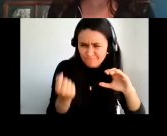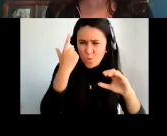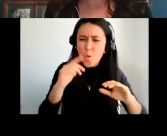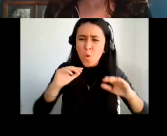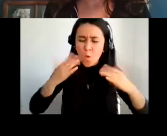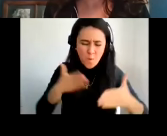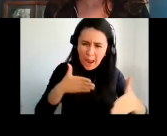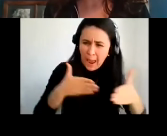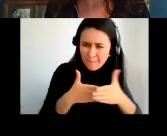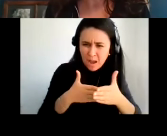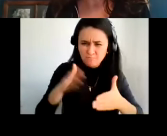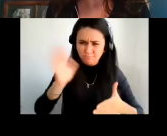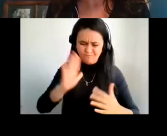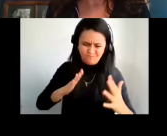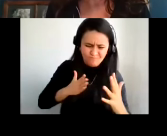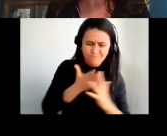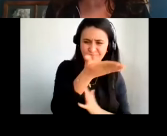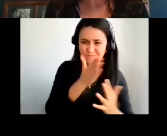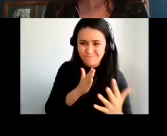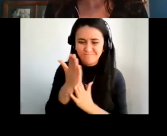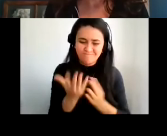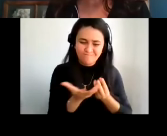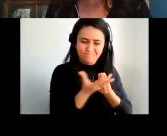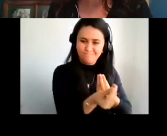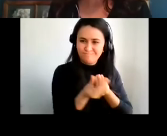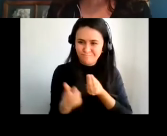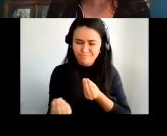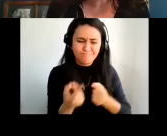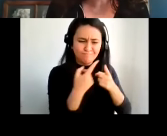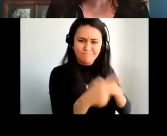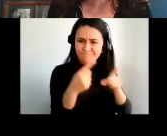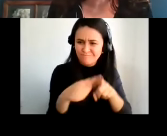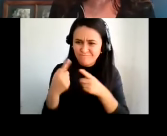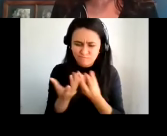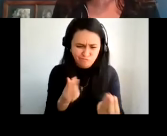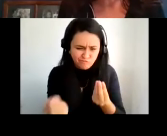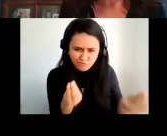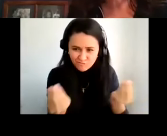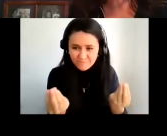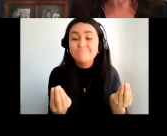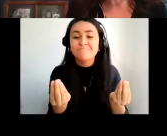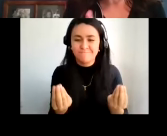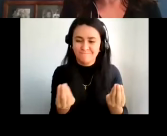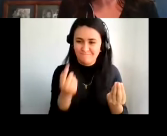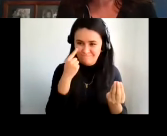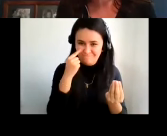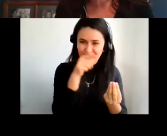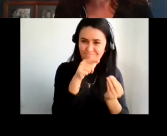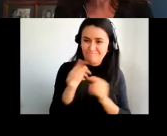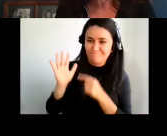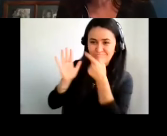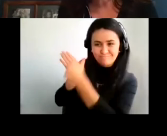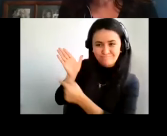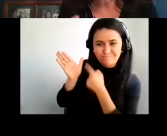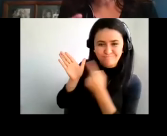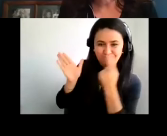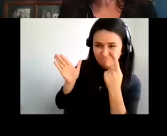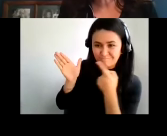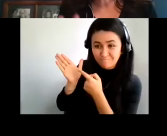hecho es diferente entre distintos grupos de la población. Y un poco así lo podemos ver en la presentación, donde nos damos cuenta que